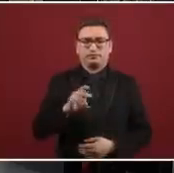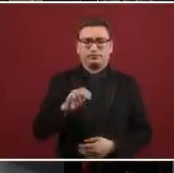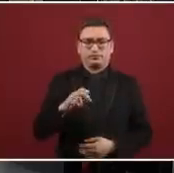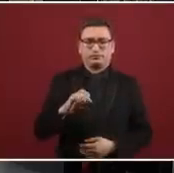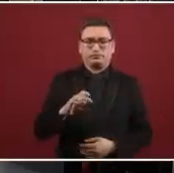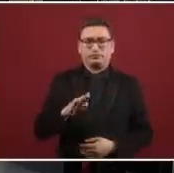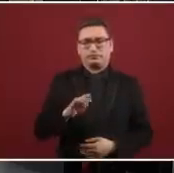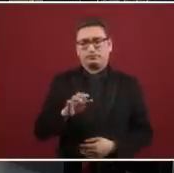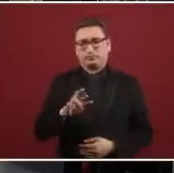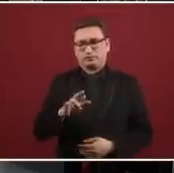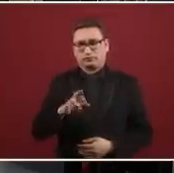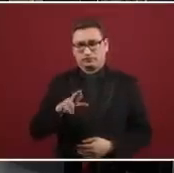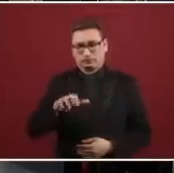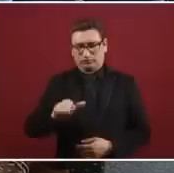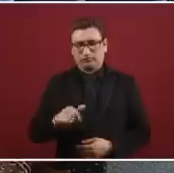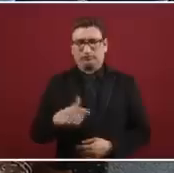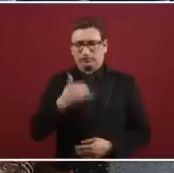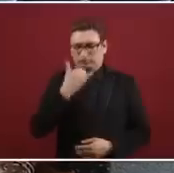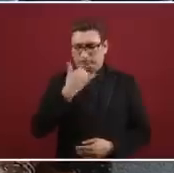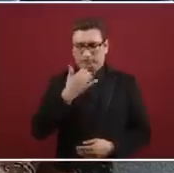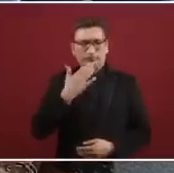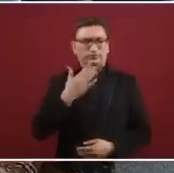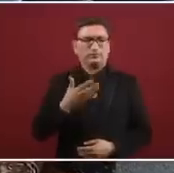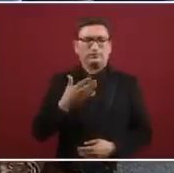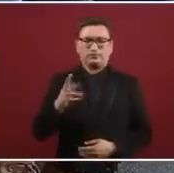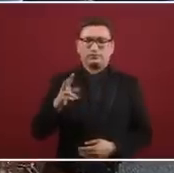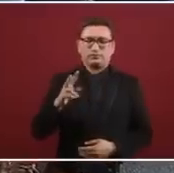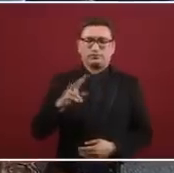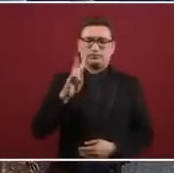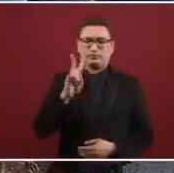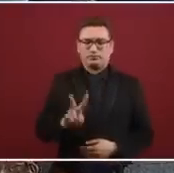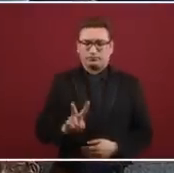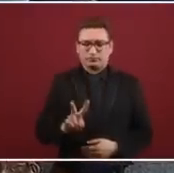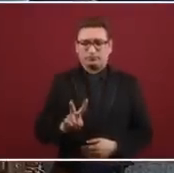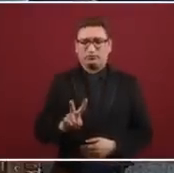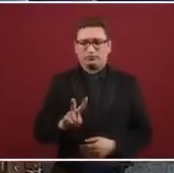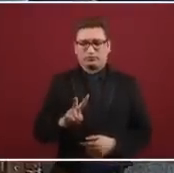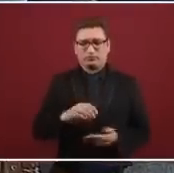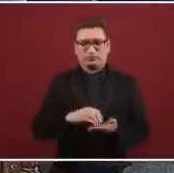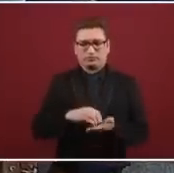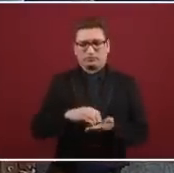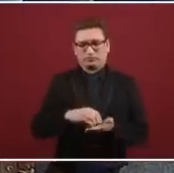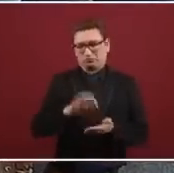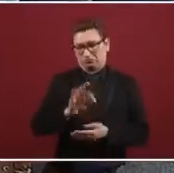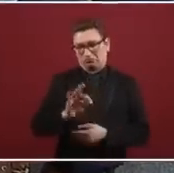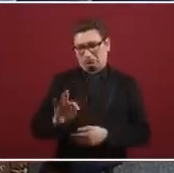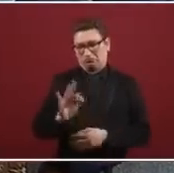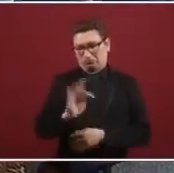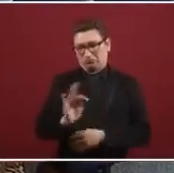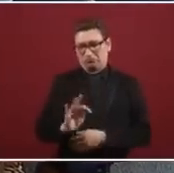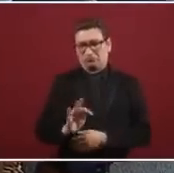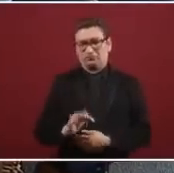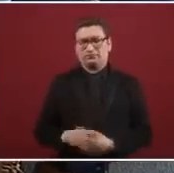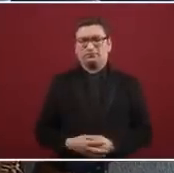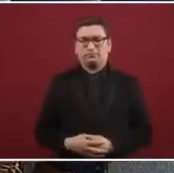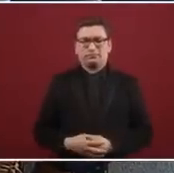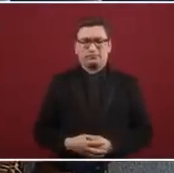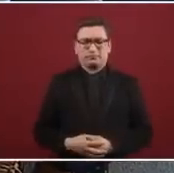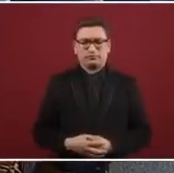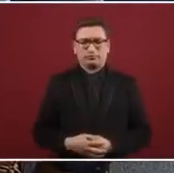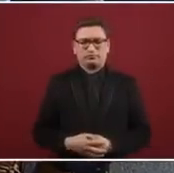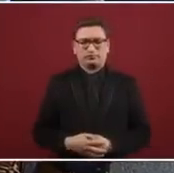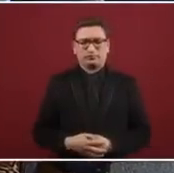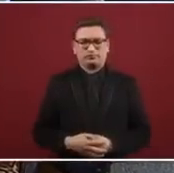perdón. El próximo viernes se puso como fecha tentativa la puesta en marcha